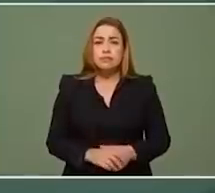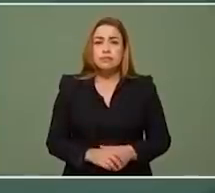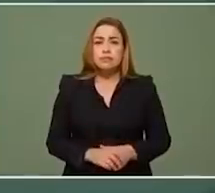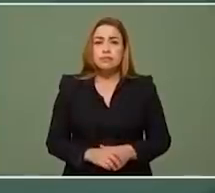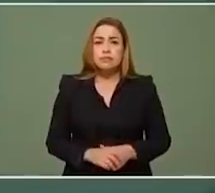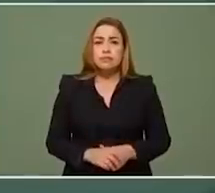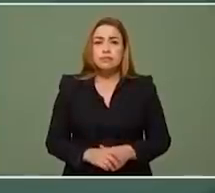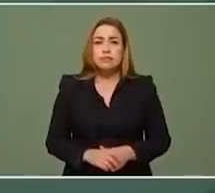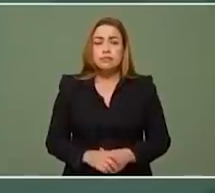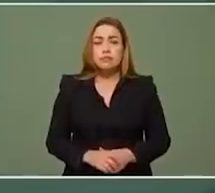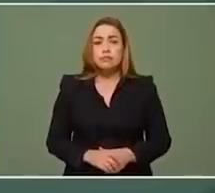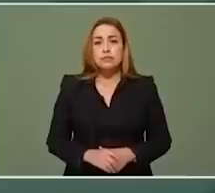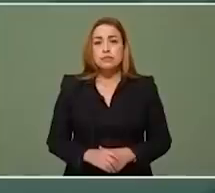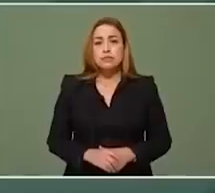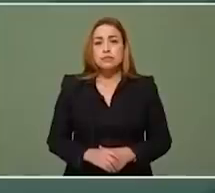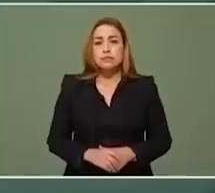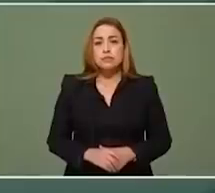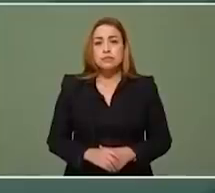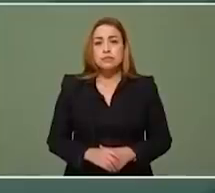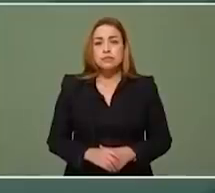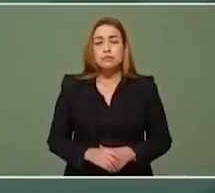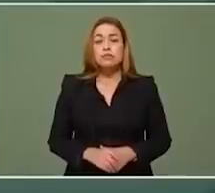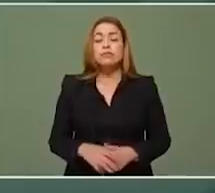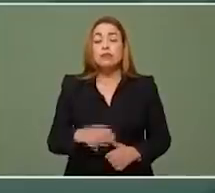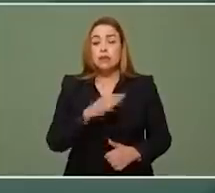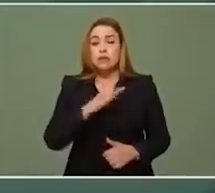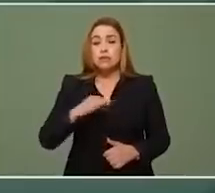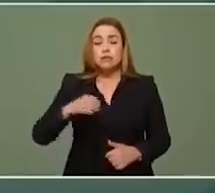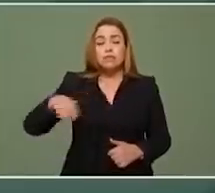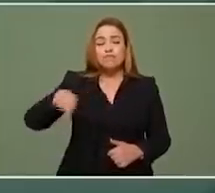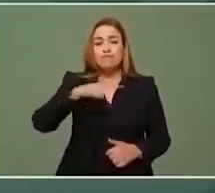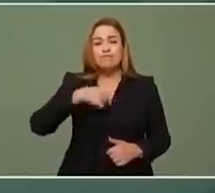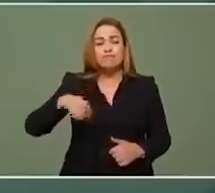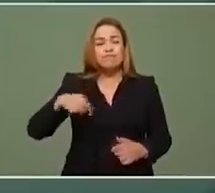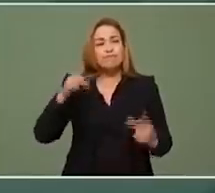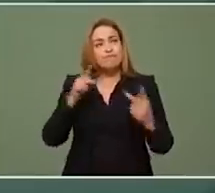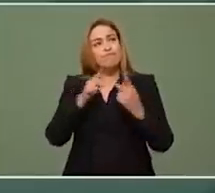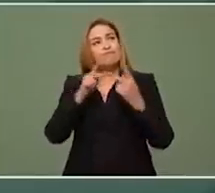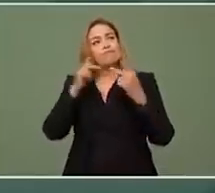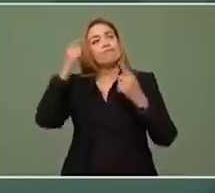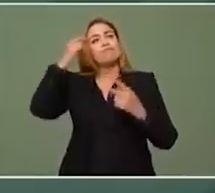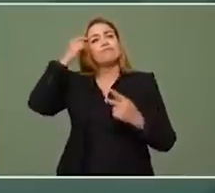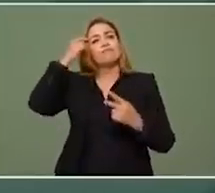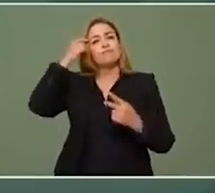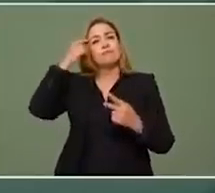con e inteligencia más que con fuerza